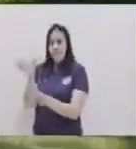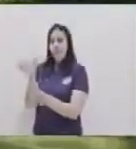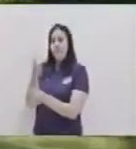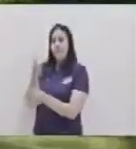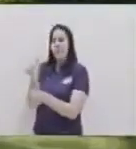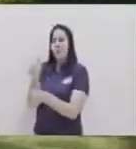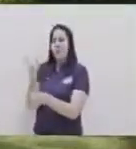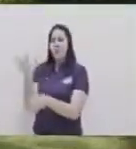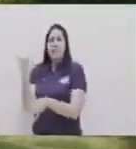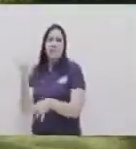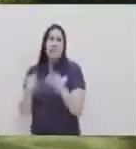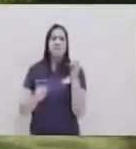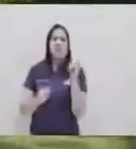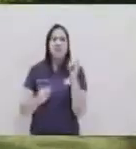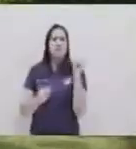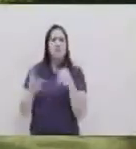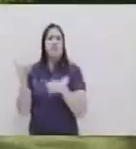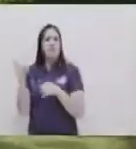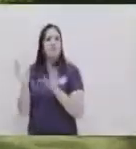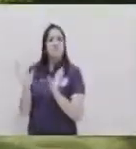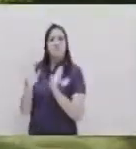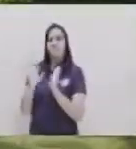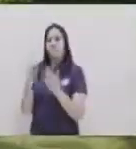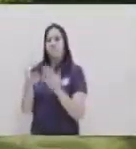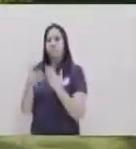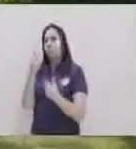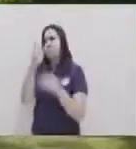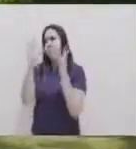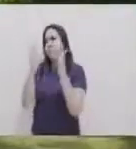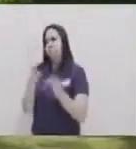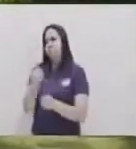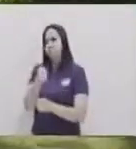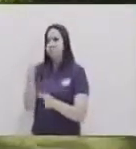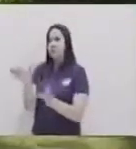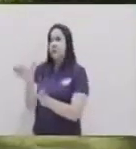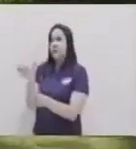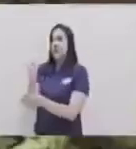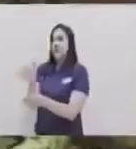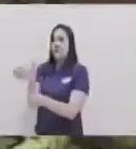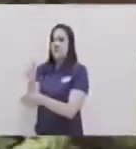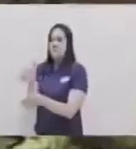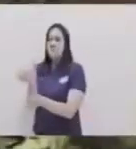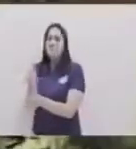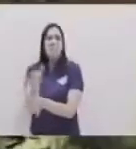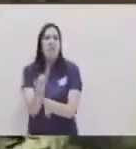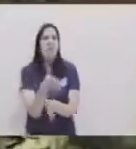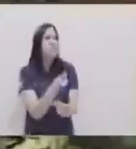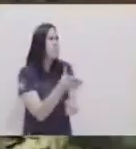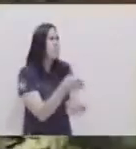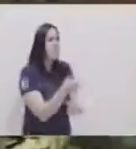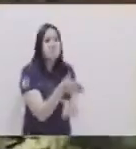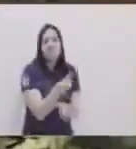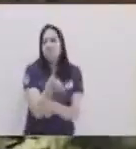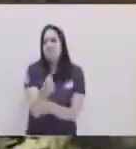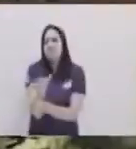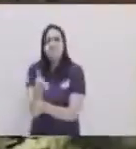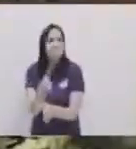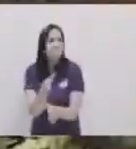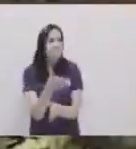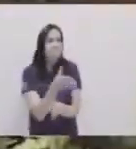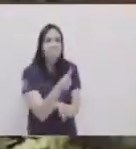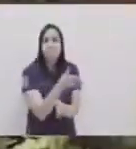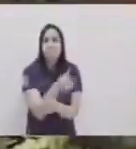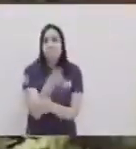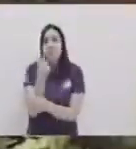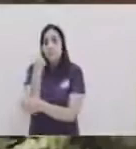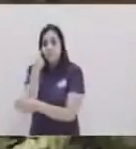a derecha, o a derecha a izquierda. De las dos formas está bien. Y hacemos así, nadie, nadie, indicando a